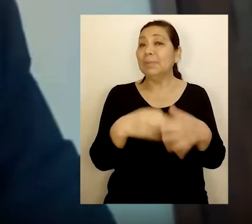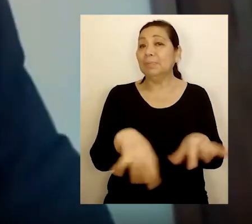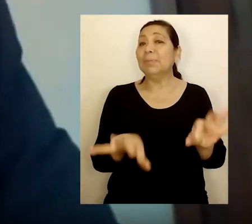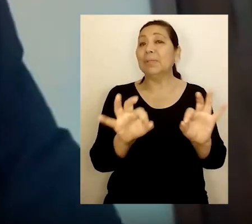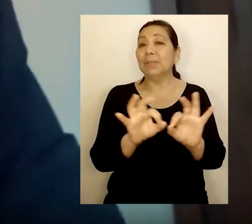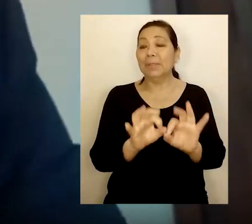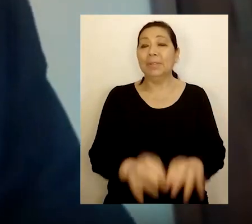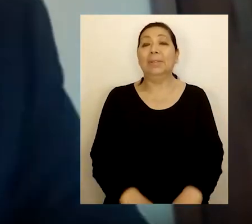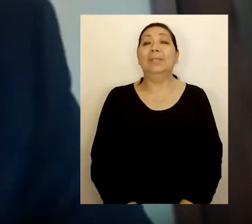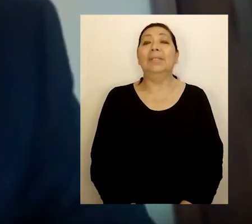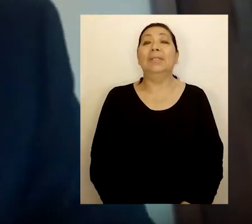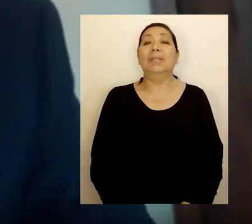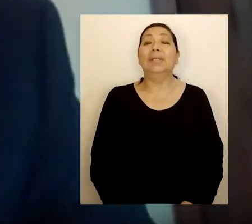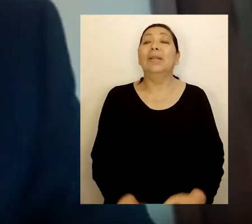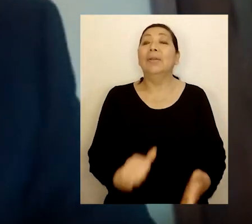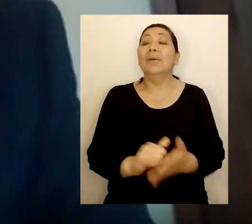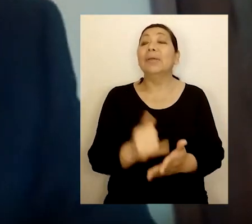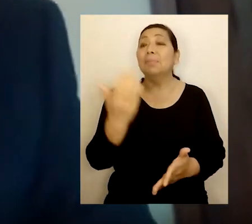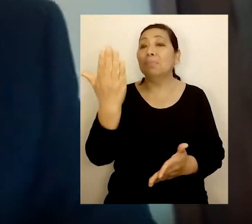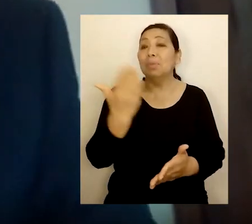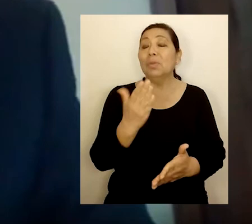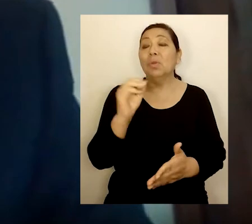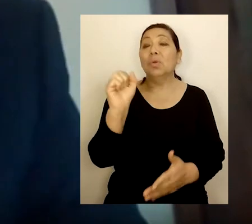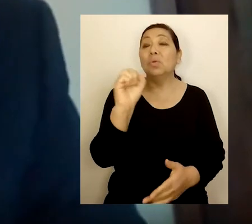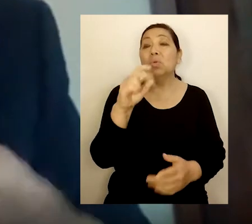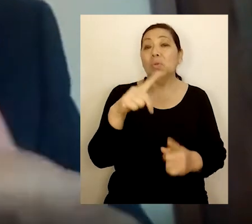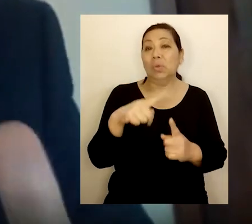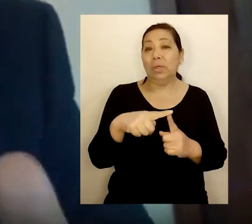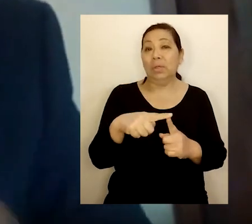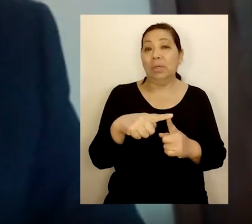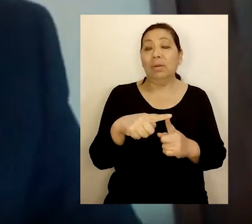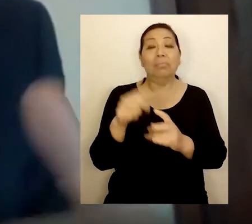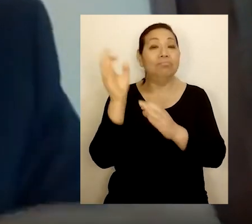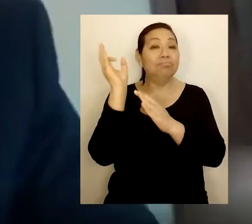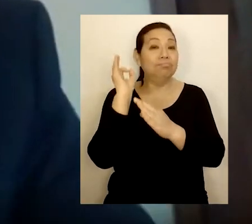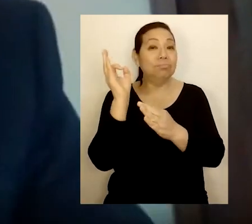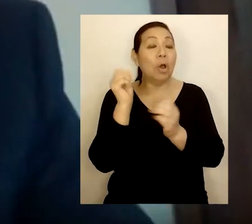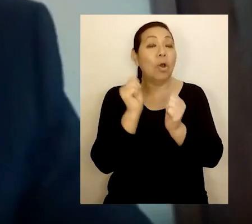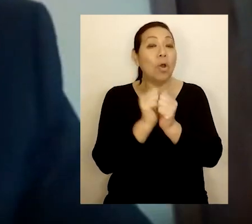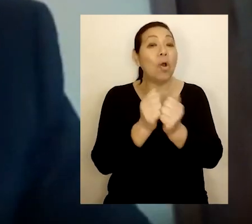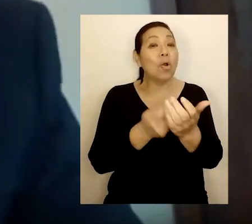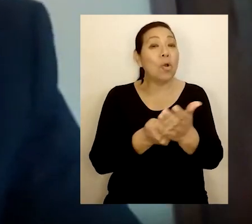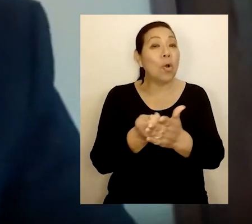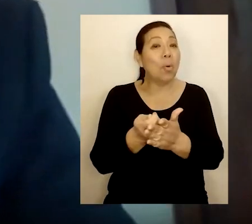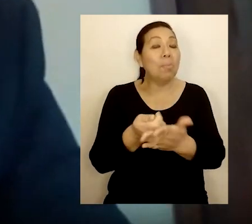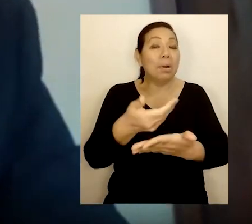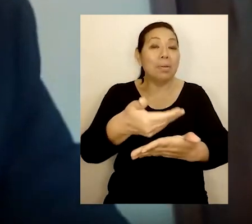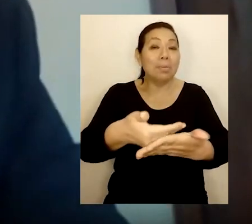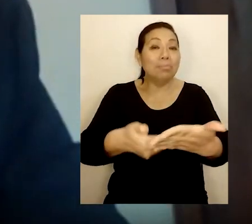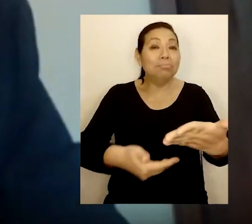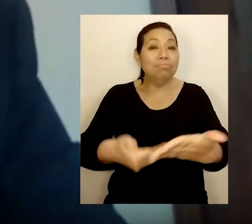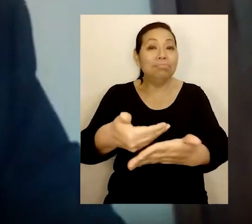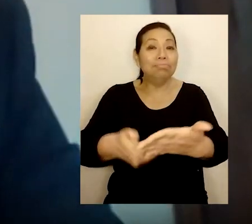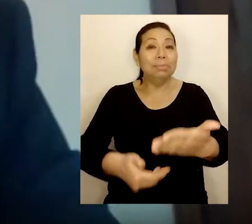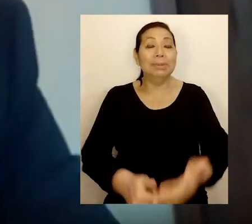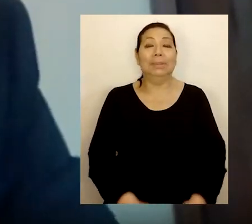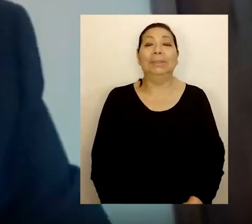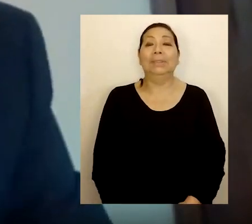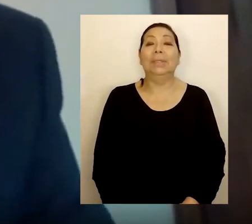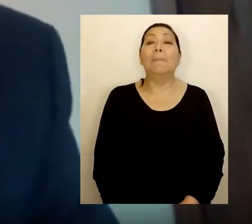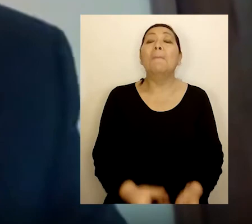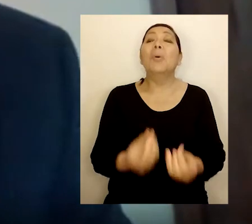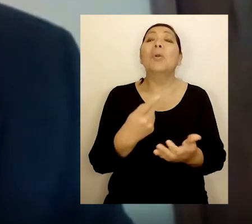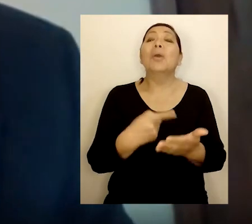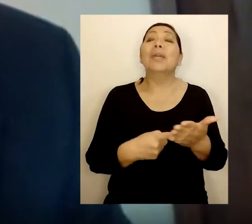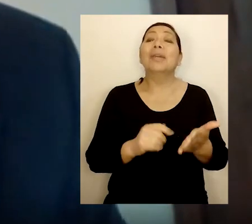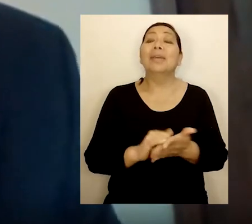importantes. Lo que está pidiendo SUNAT es sustentar compras con documentación.